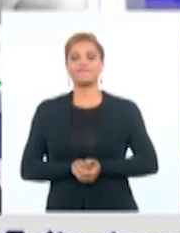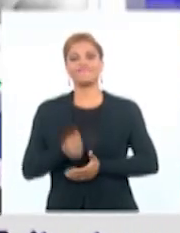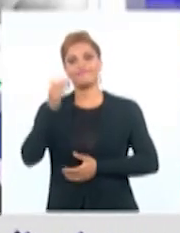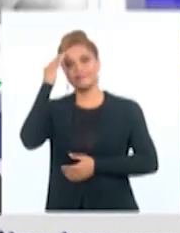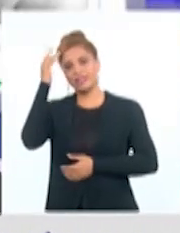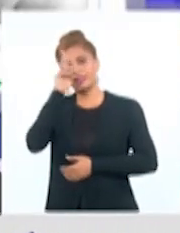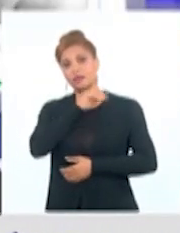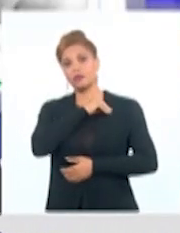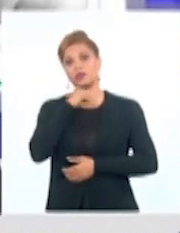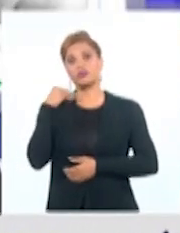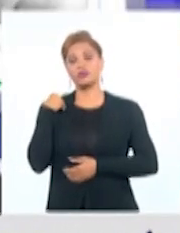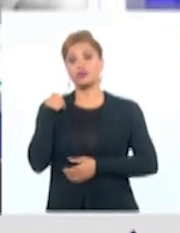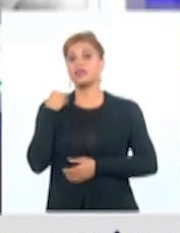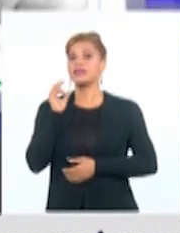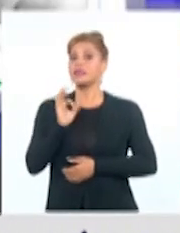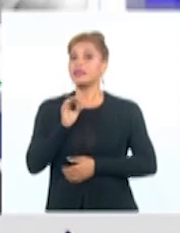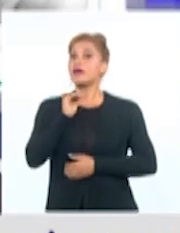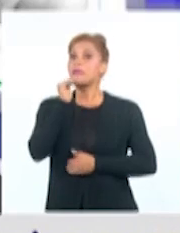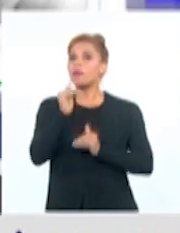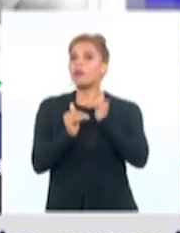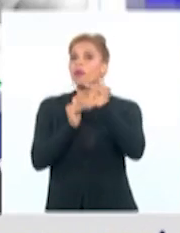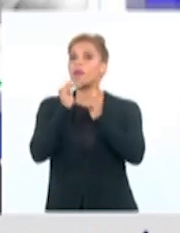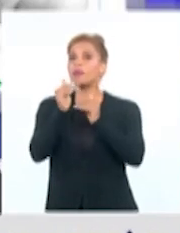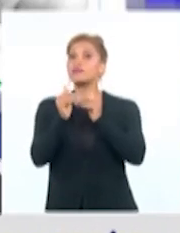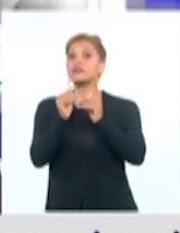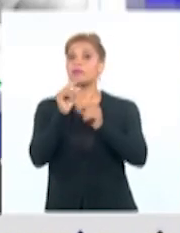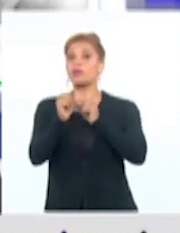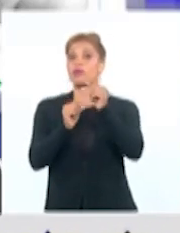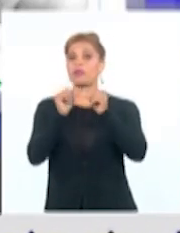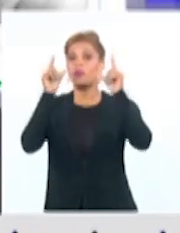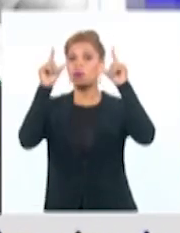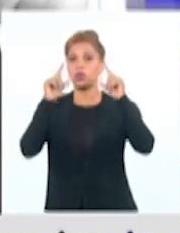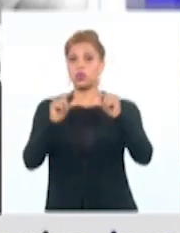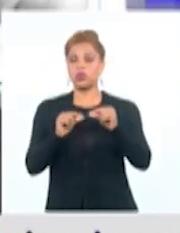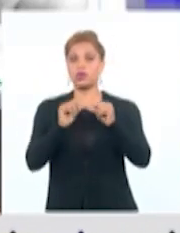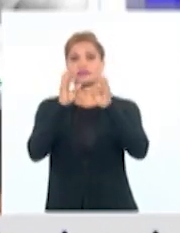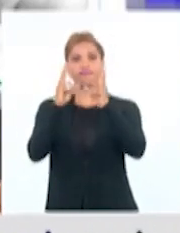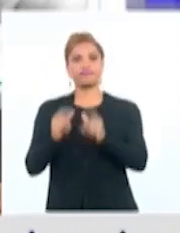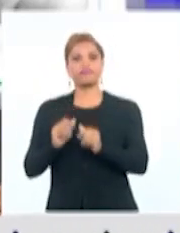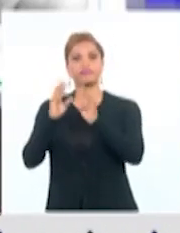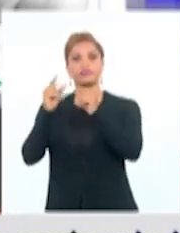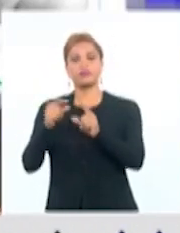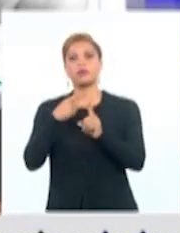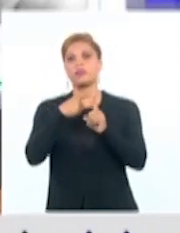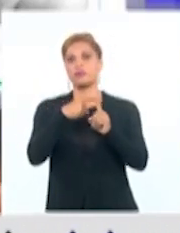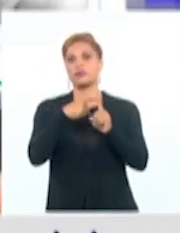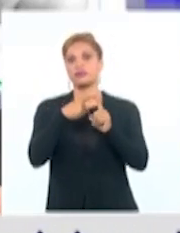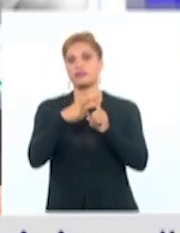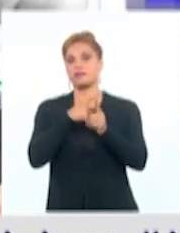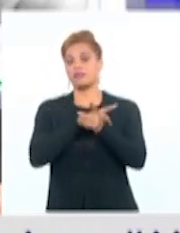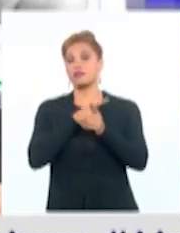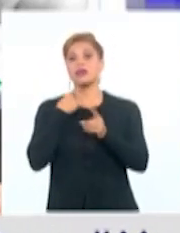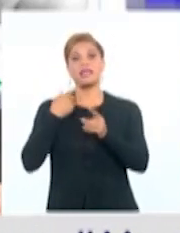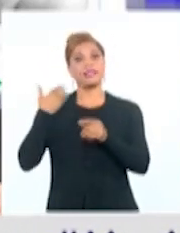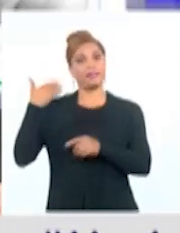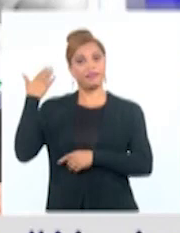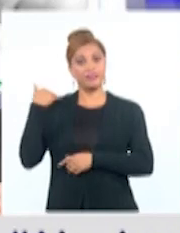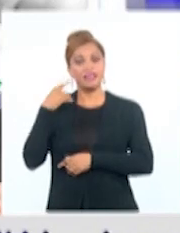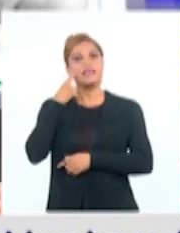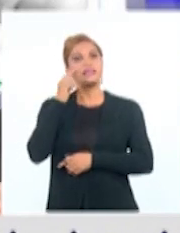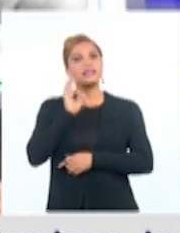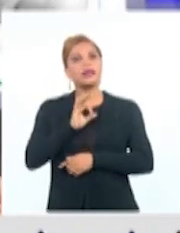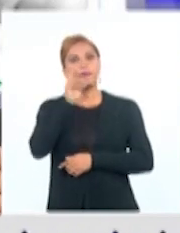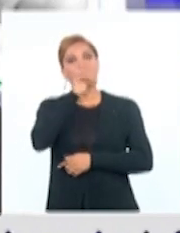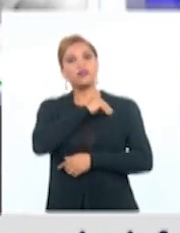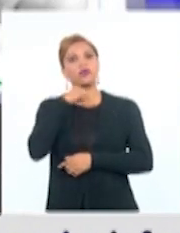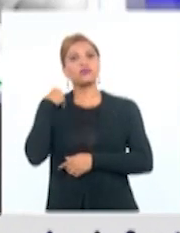doctor. Y bueno, sigue bajando la cifra de casos autóctonos en los últimos días en nuestro país, como bien ha dicho el doctor